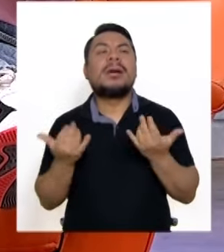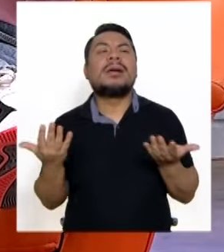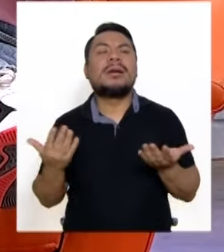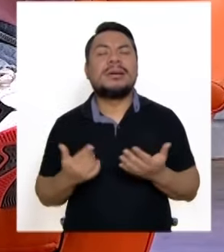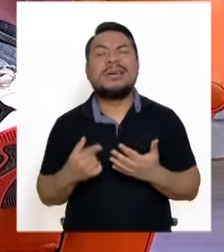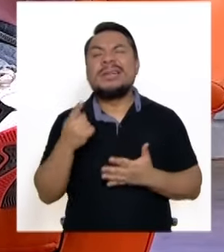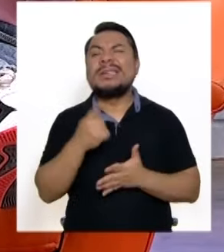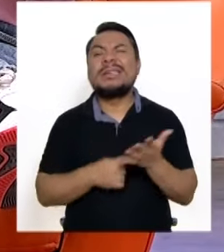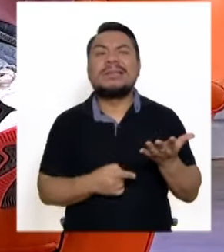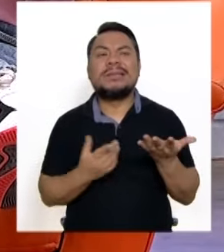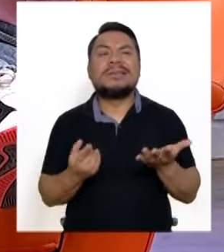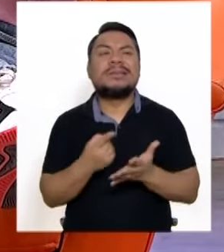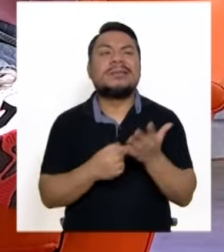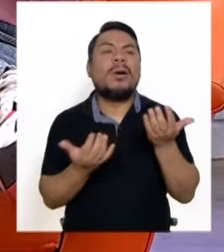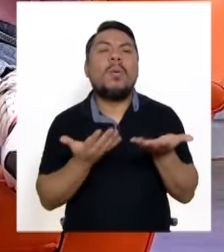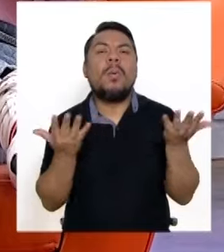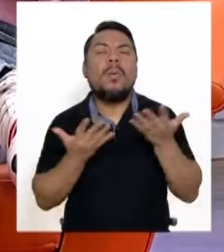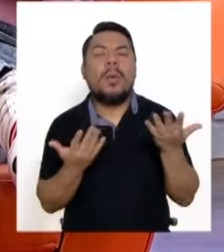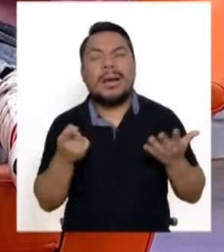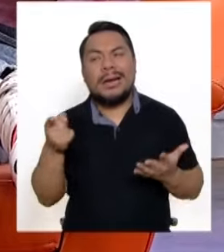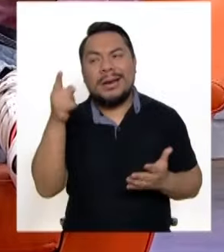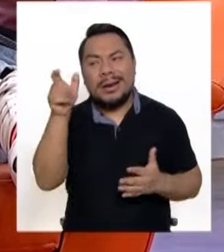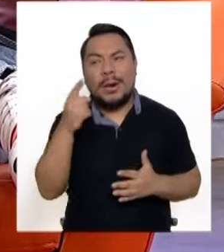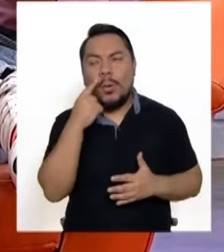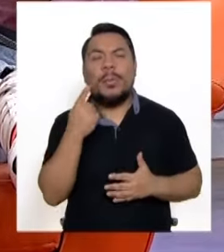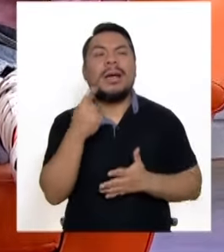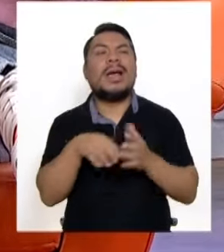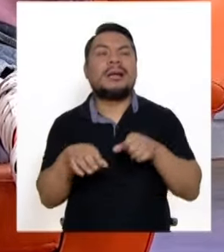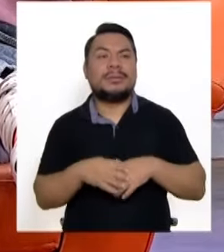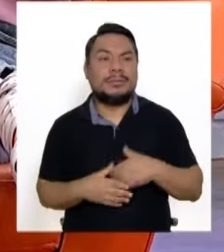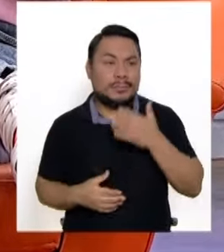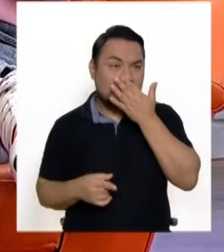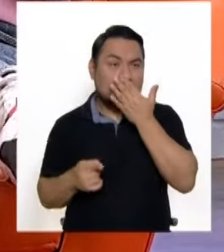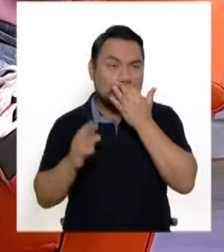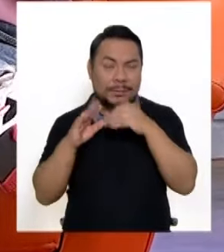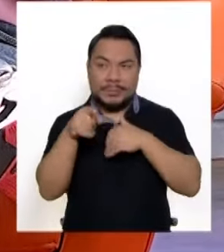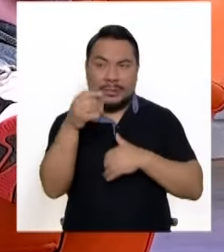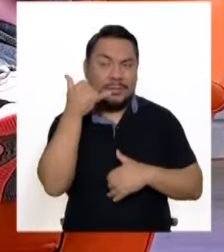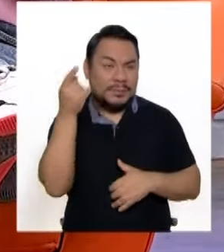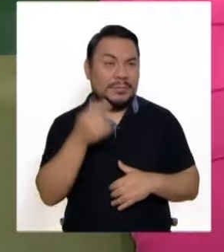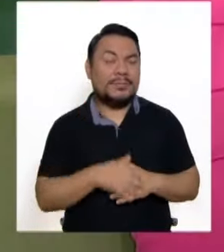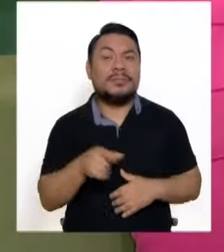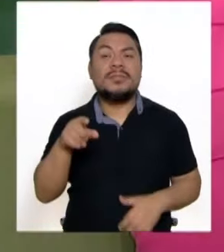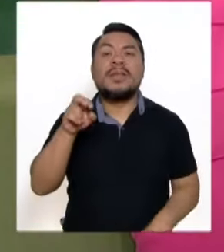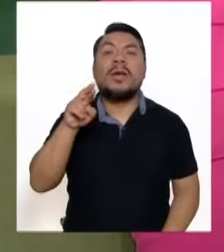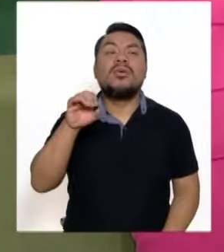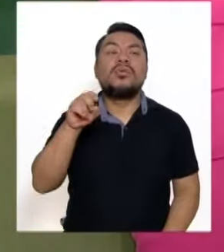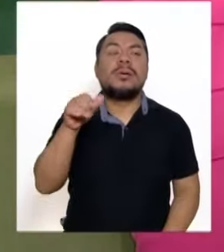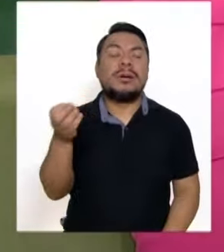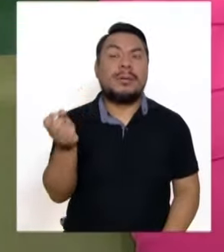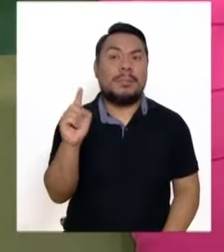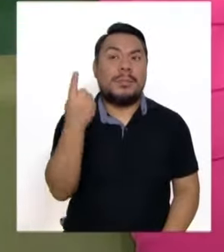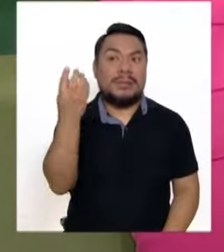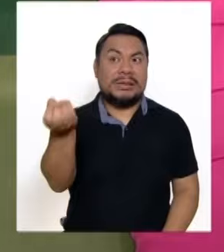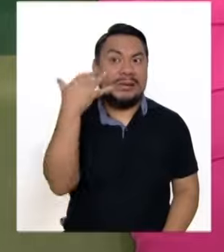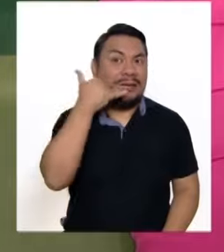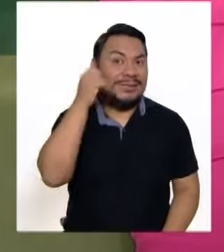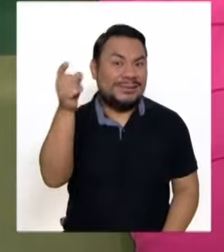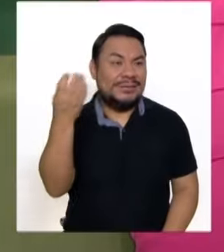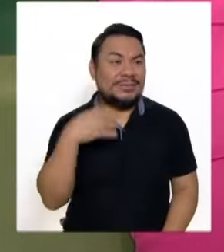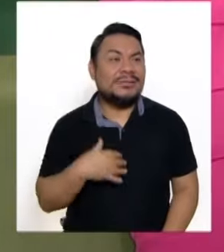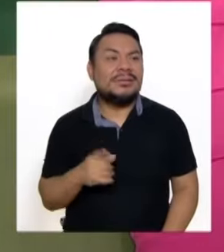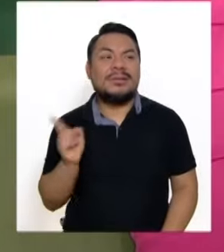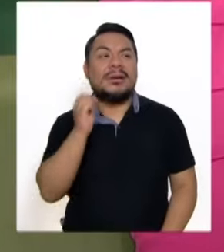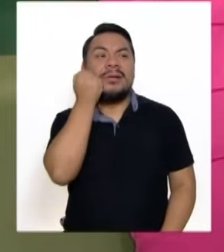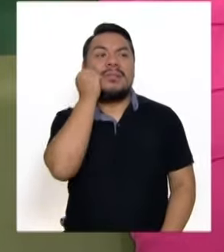¿qué es lo que tiene, cuál es la postura que tiene que contestar luego de contestar la pregunta? Bueno, de hecho, que Rosa lo primero que nos dice es: ya